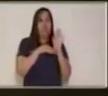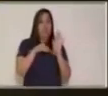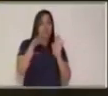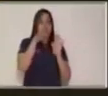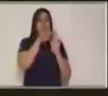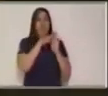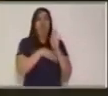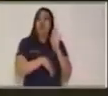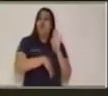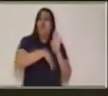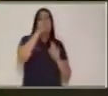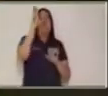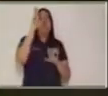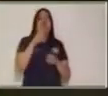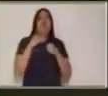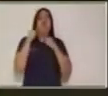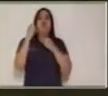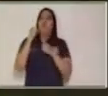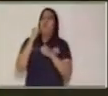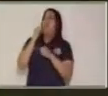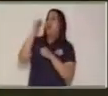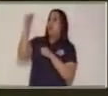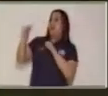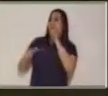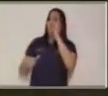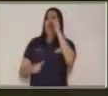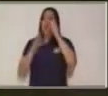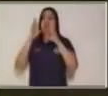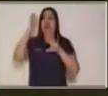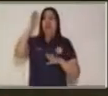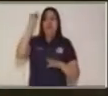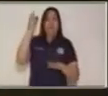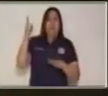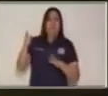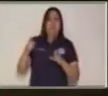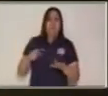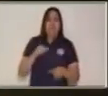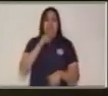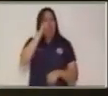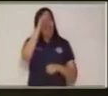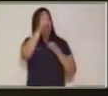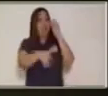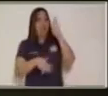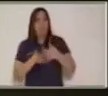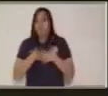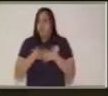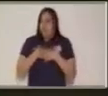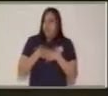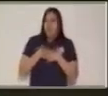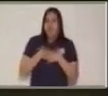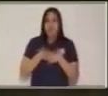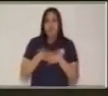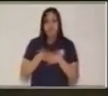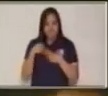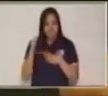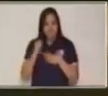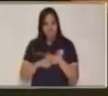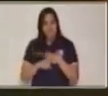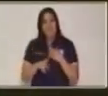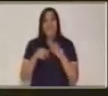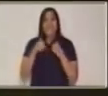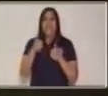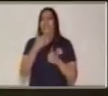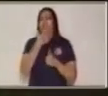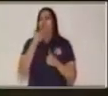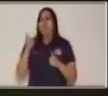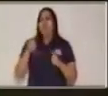entonces los demás se pueden asustar porque estoy gritando. Creo que es bueno que le